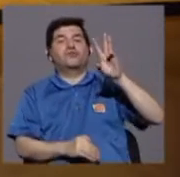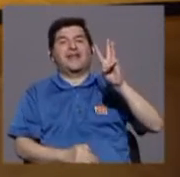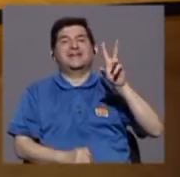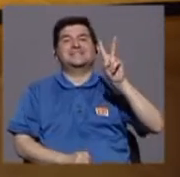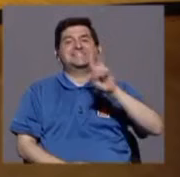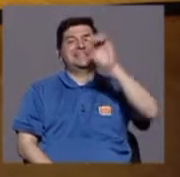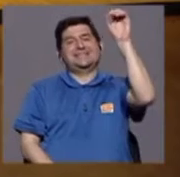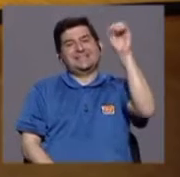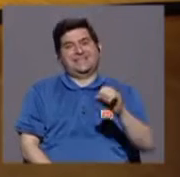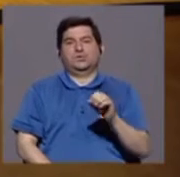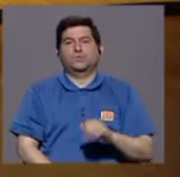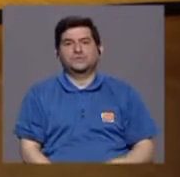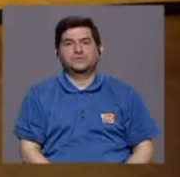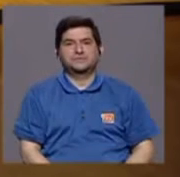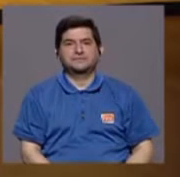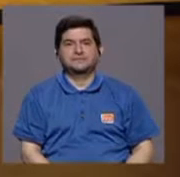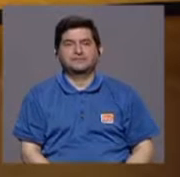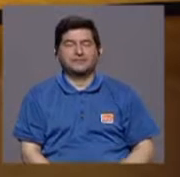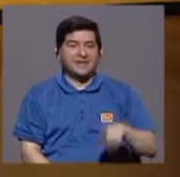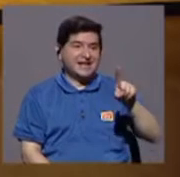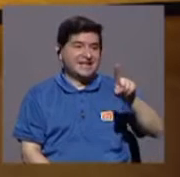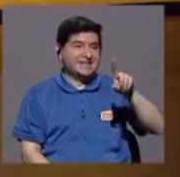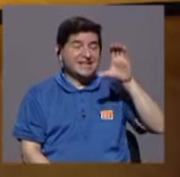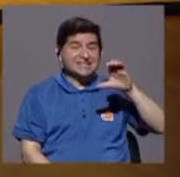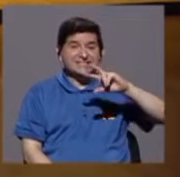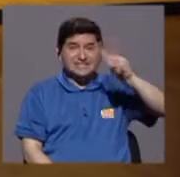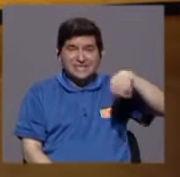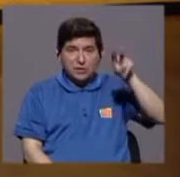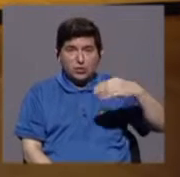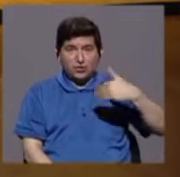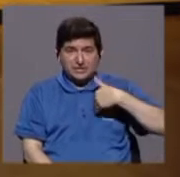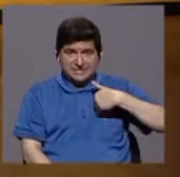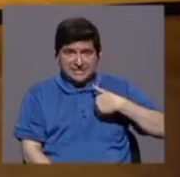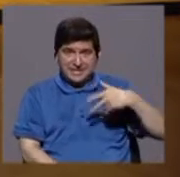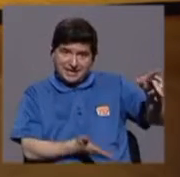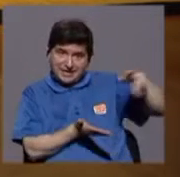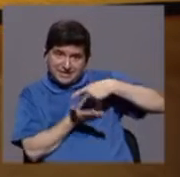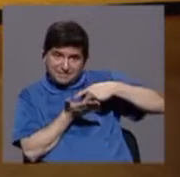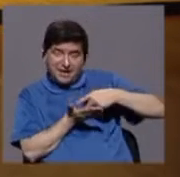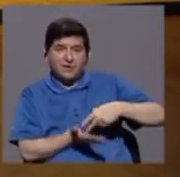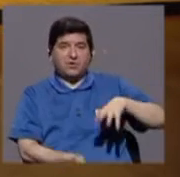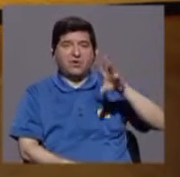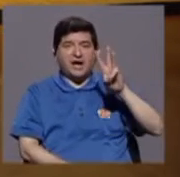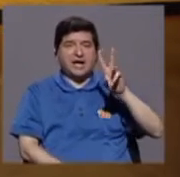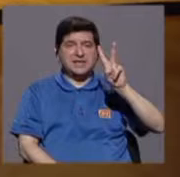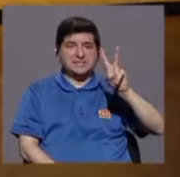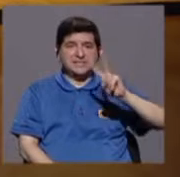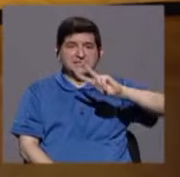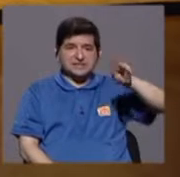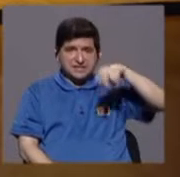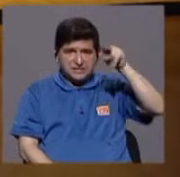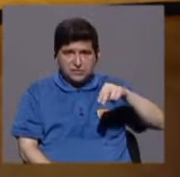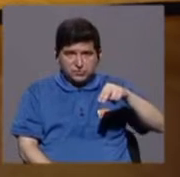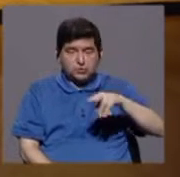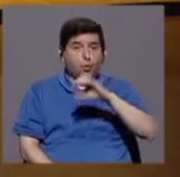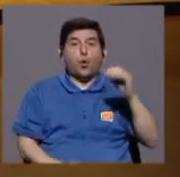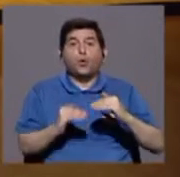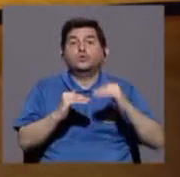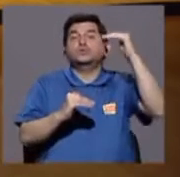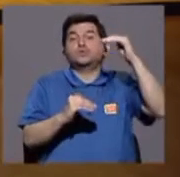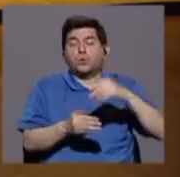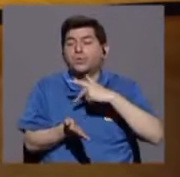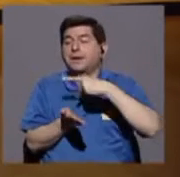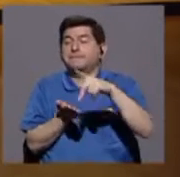62%. O sea, que de cada 100 colones que reciben de ingreso, se les van 62 colones o más